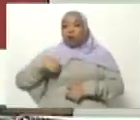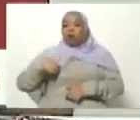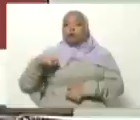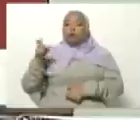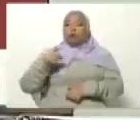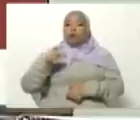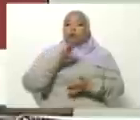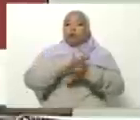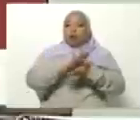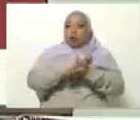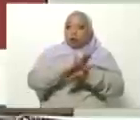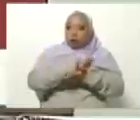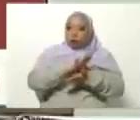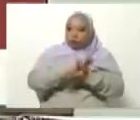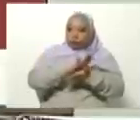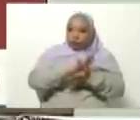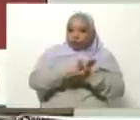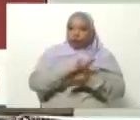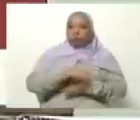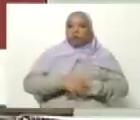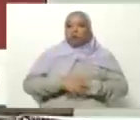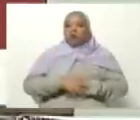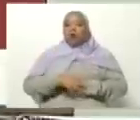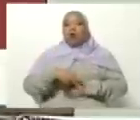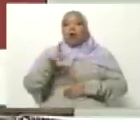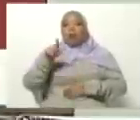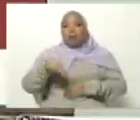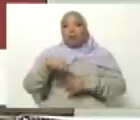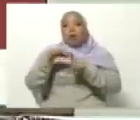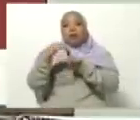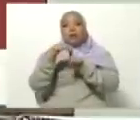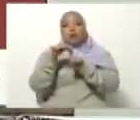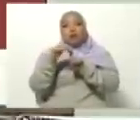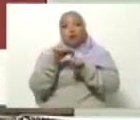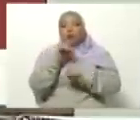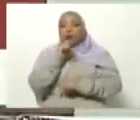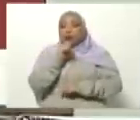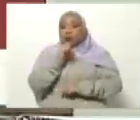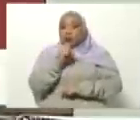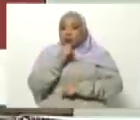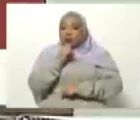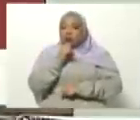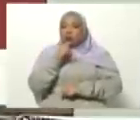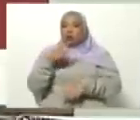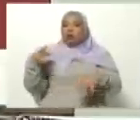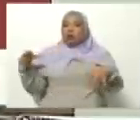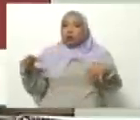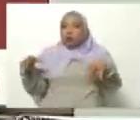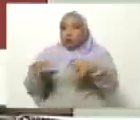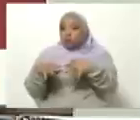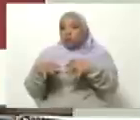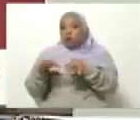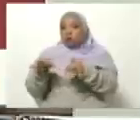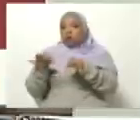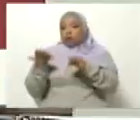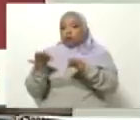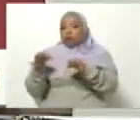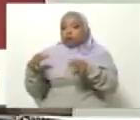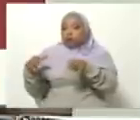ellos, que no sea secuestrada por ningún grupo en particular, llámese 4G,